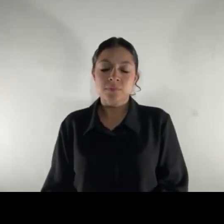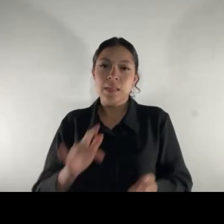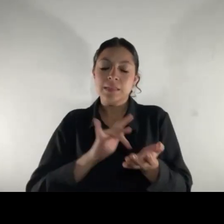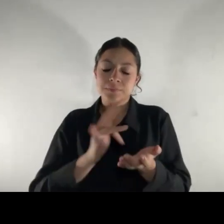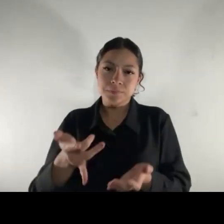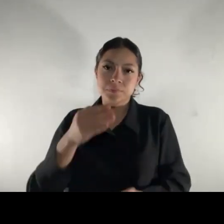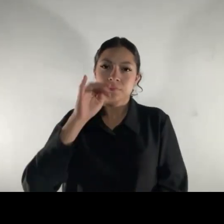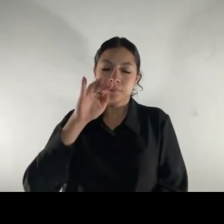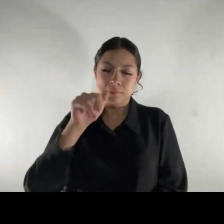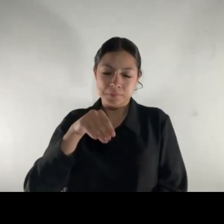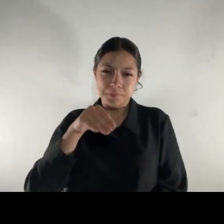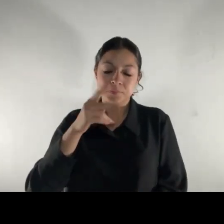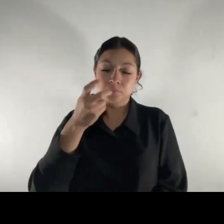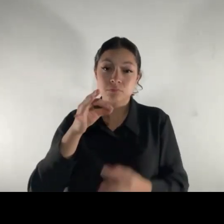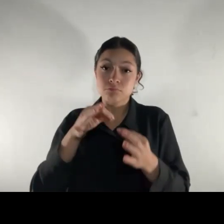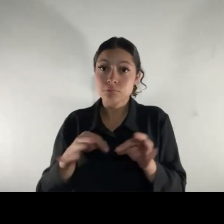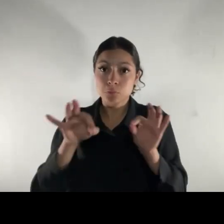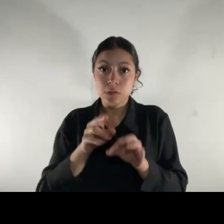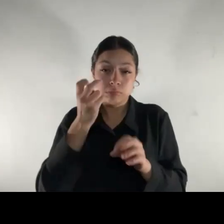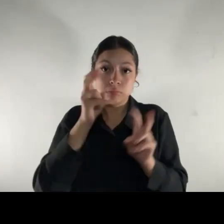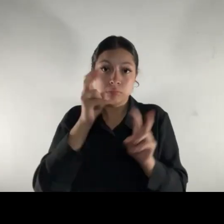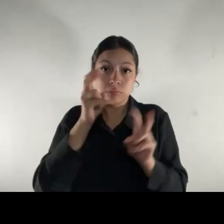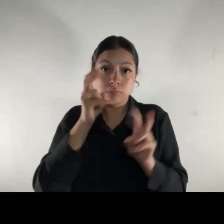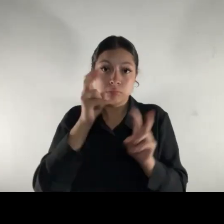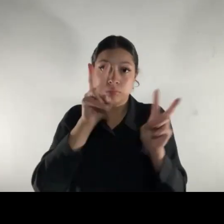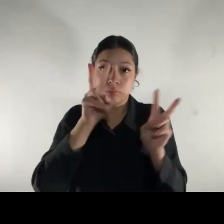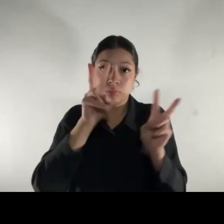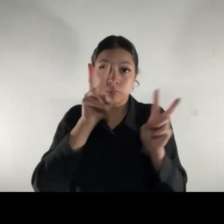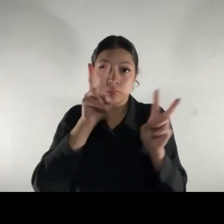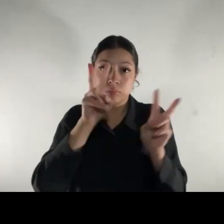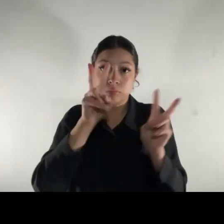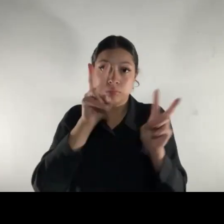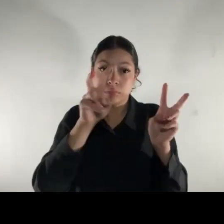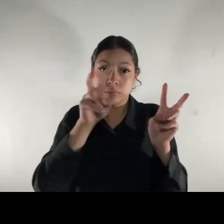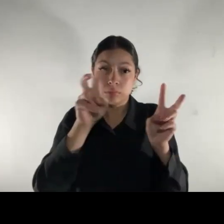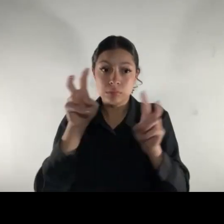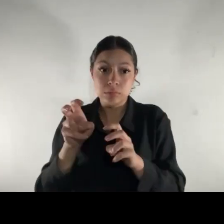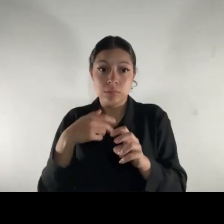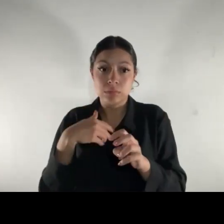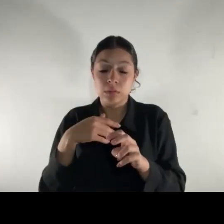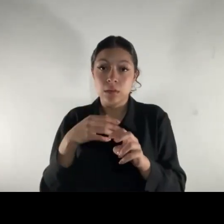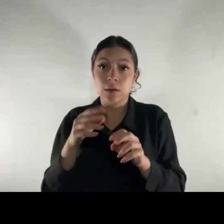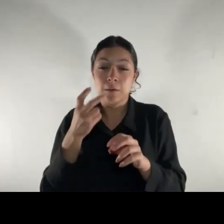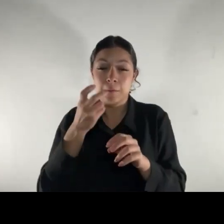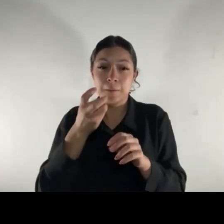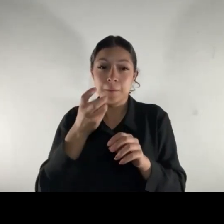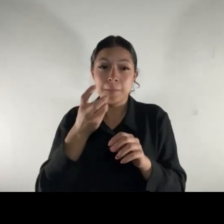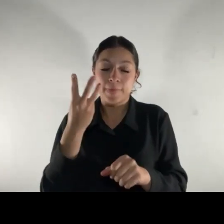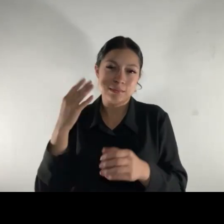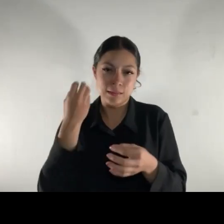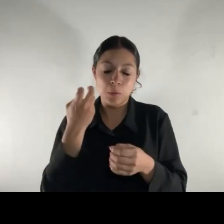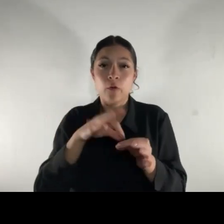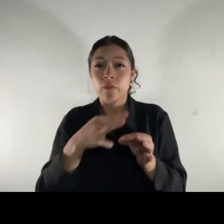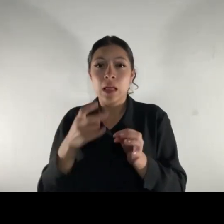ponencias, porque finalmente lo que más queremos dentro del proyecto Pichán es precisamente unir esos esfuerzos que son